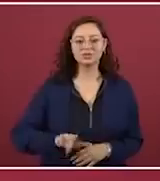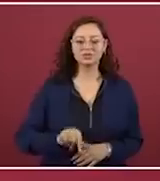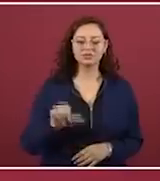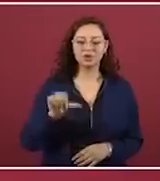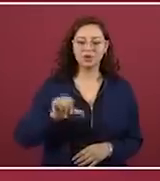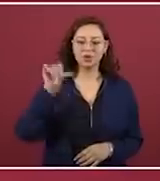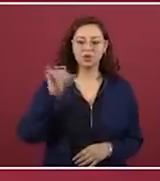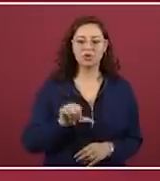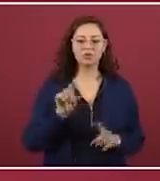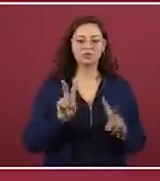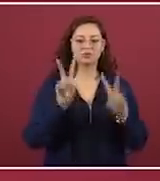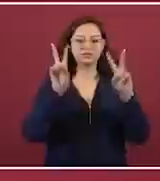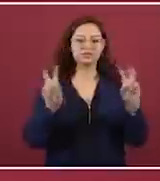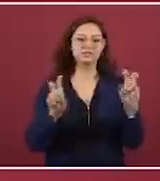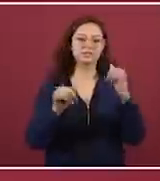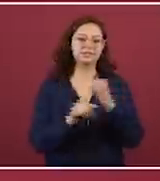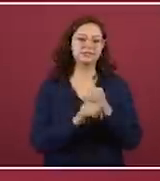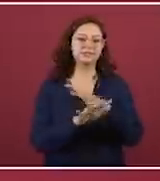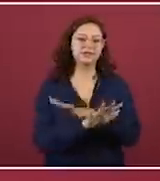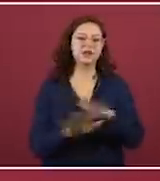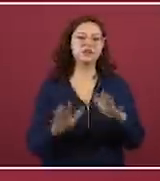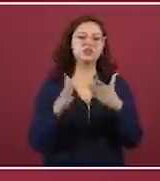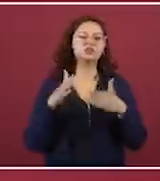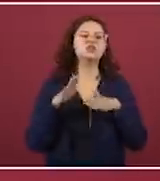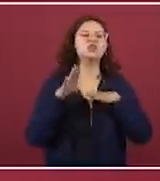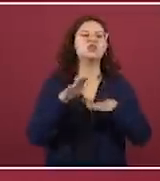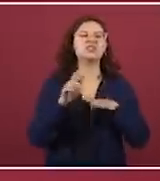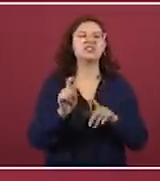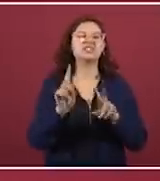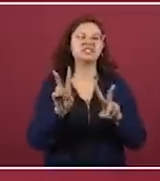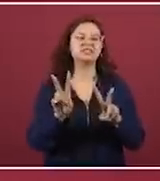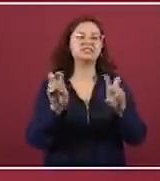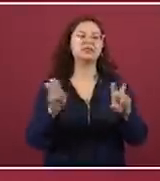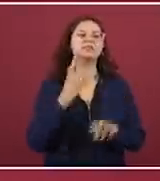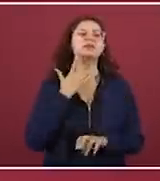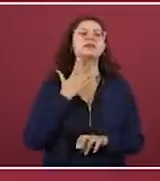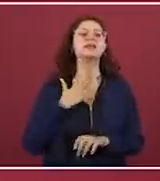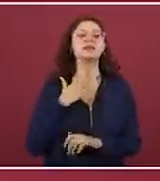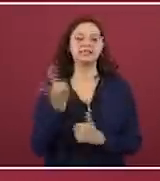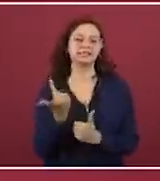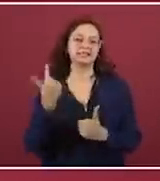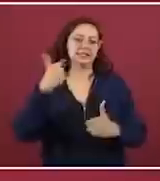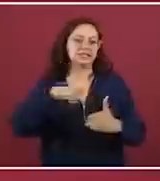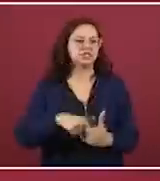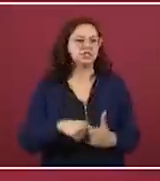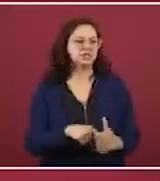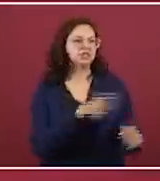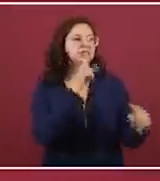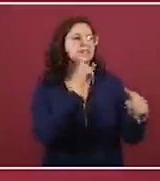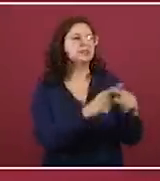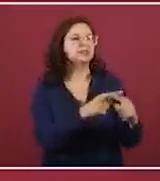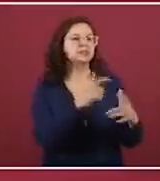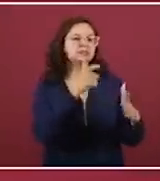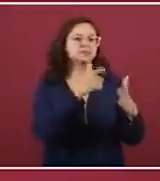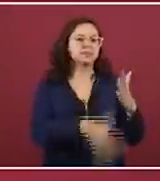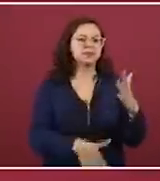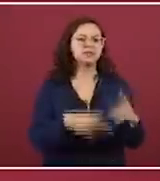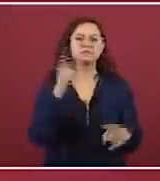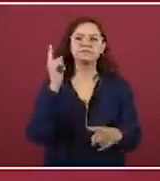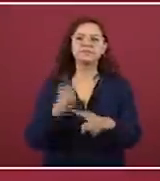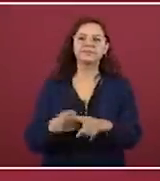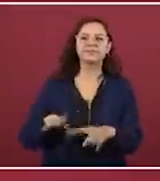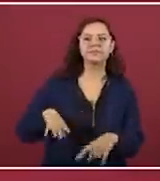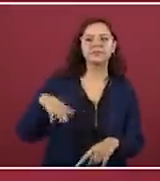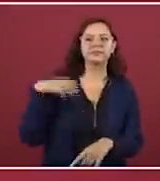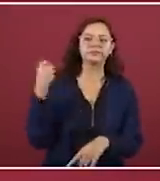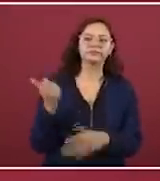la información sobre quién es quién en los precios de las gasolinas